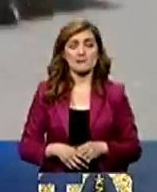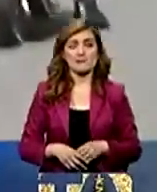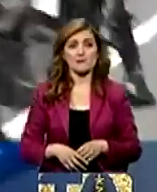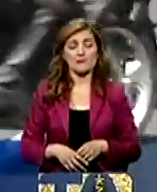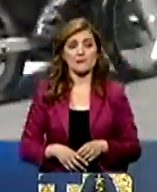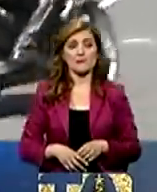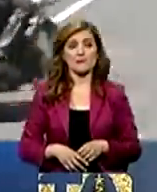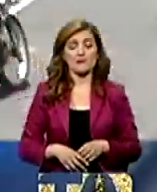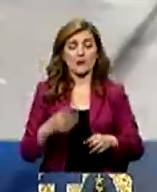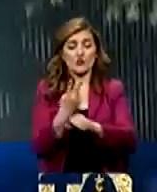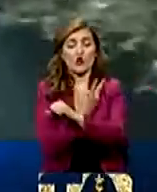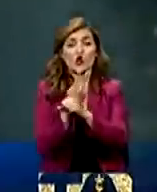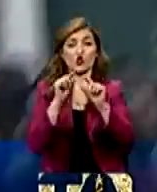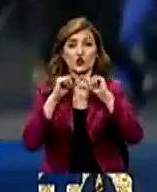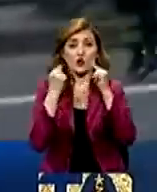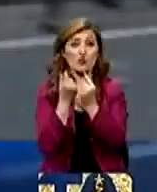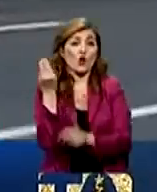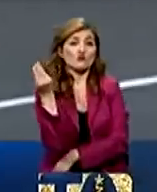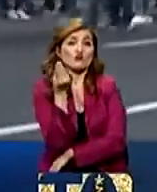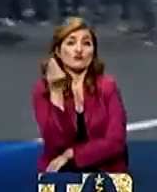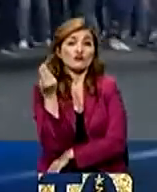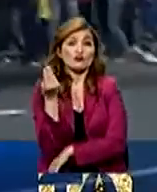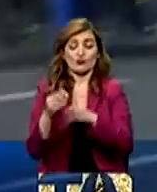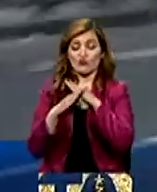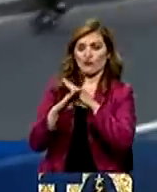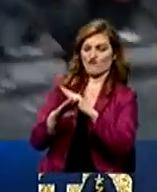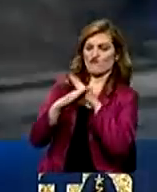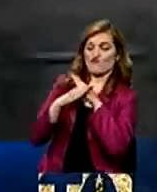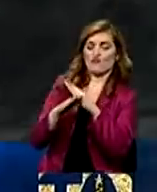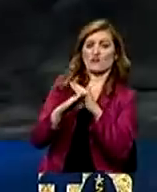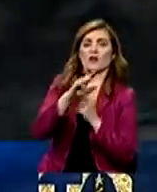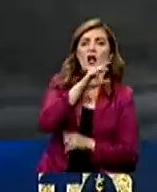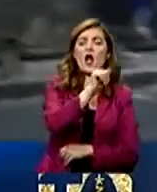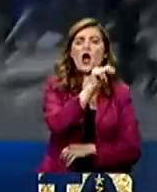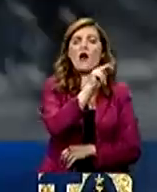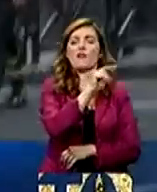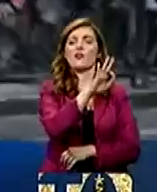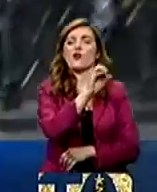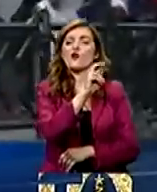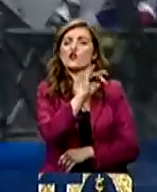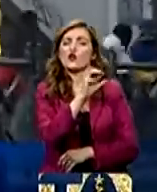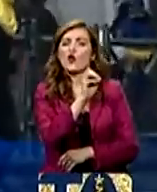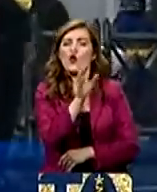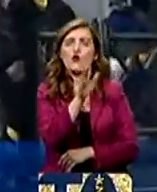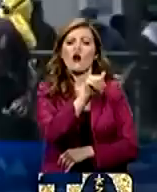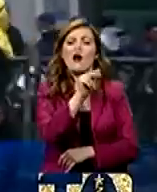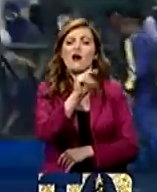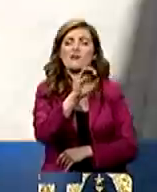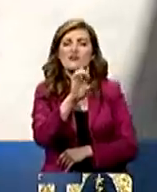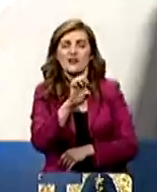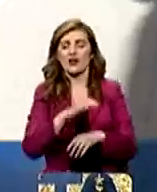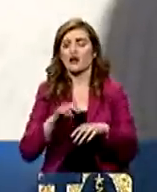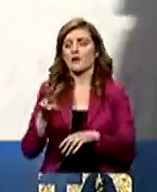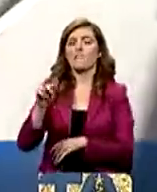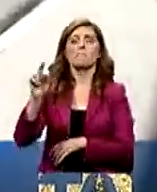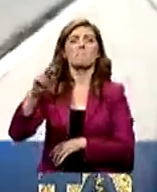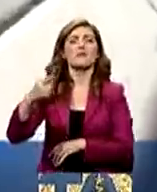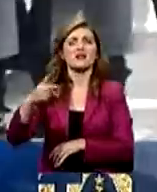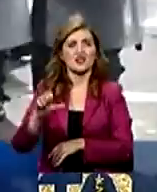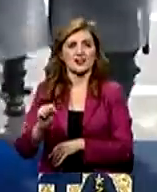Por cerca de 2 horas, un grupo de jóvenes obstaculizó las calles Antonio Ante y Vargas y se enfrentó a las autoridades policiales que